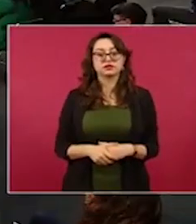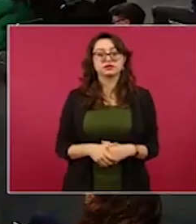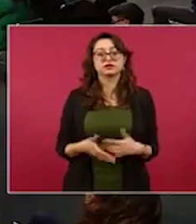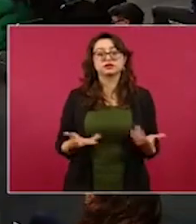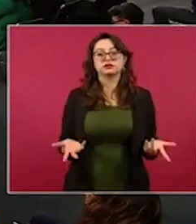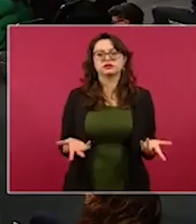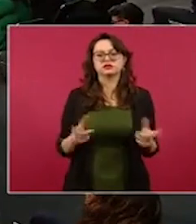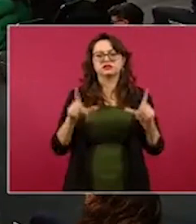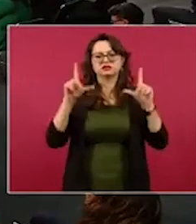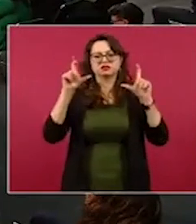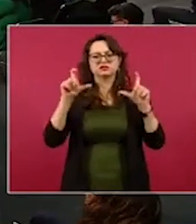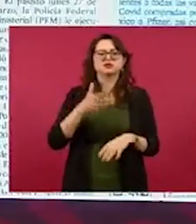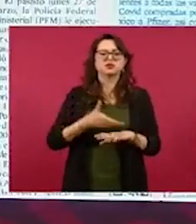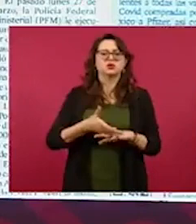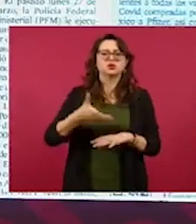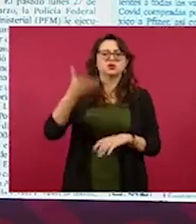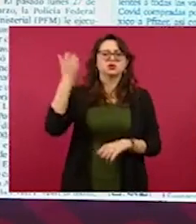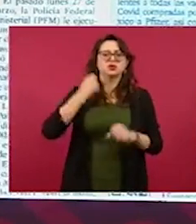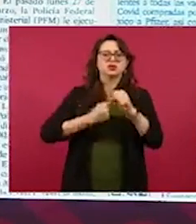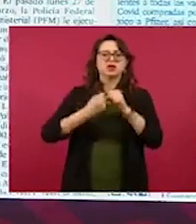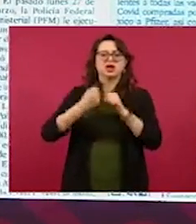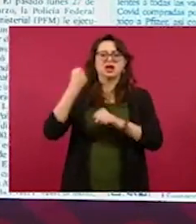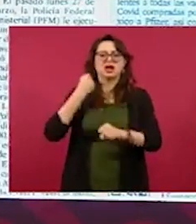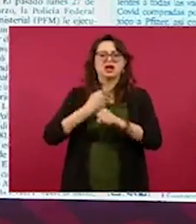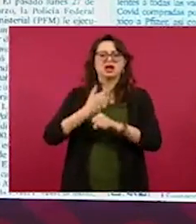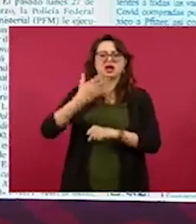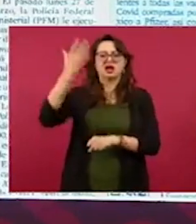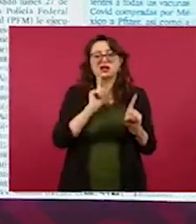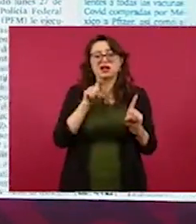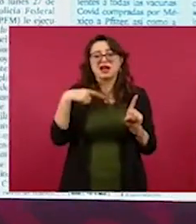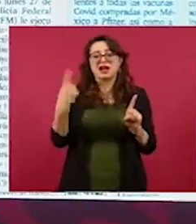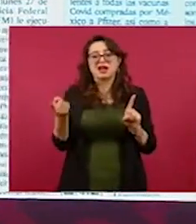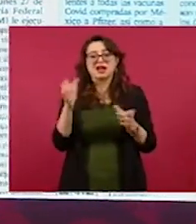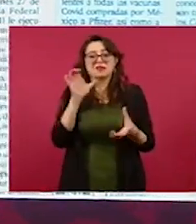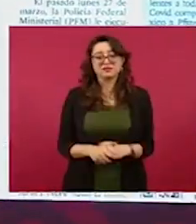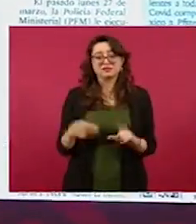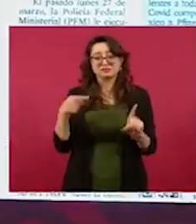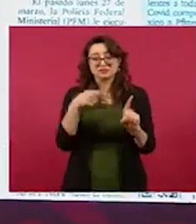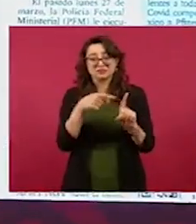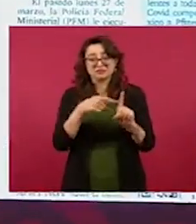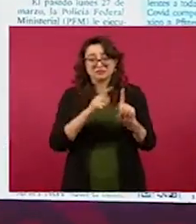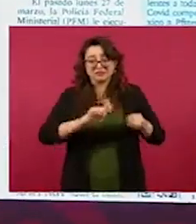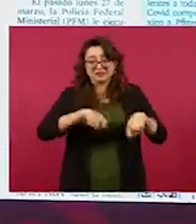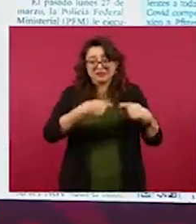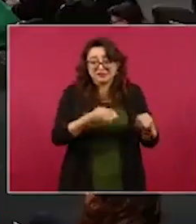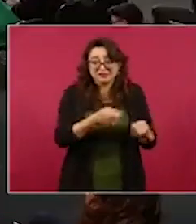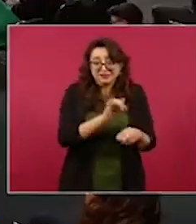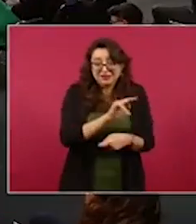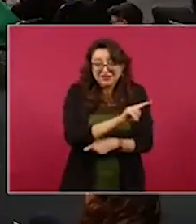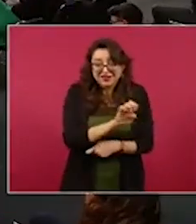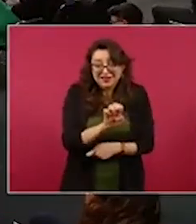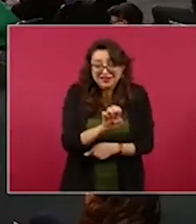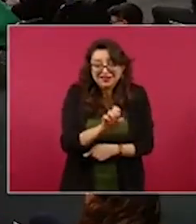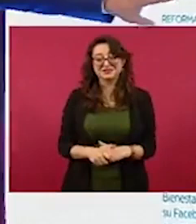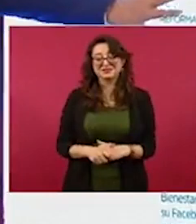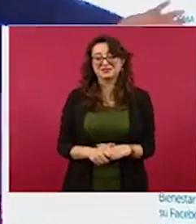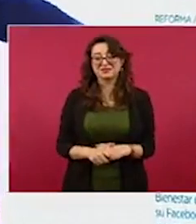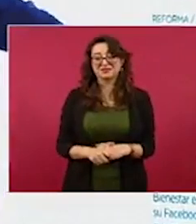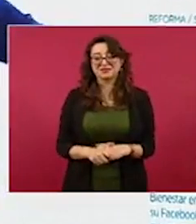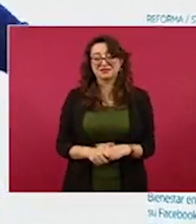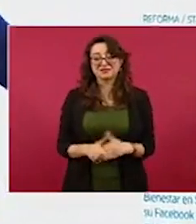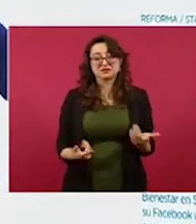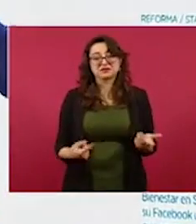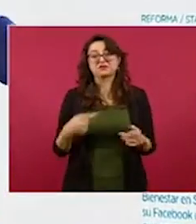tomé pues hace algunos años. Y esta señora es la esposa de Taddei, no es la presidenta del INE.